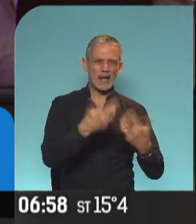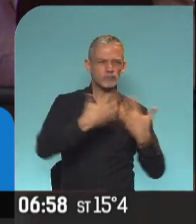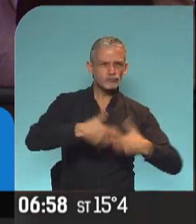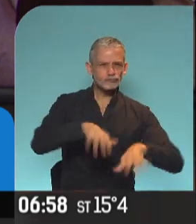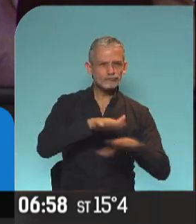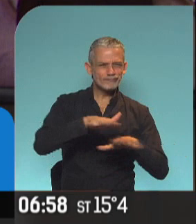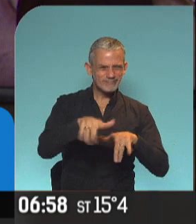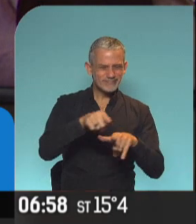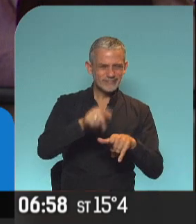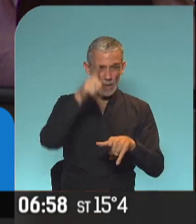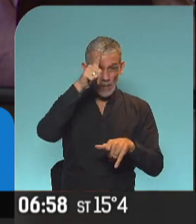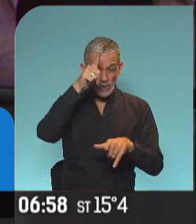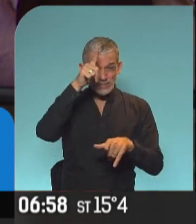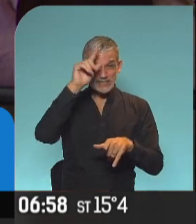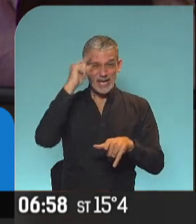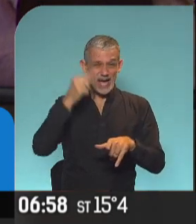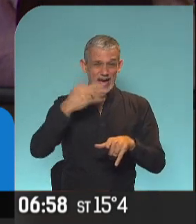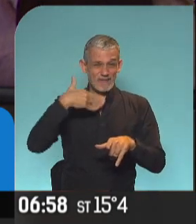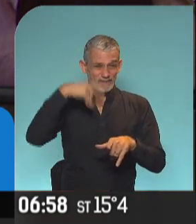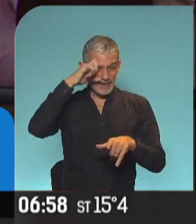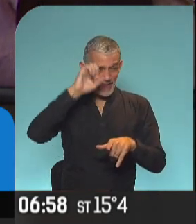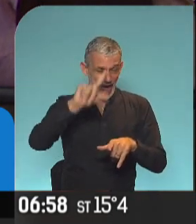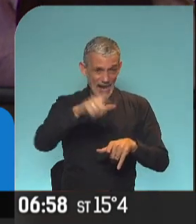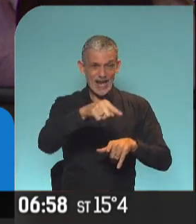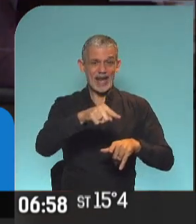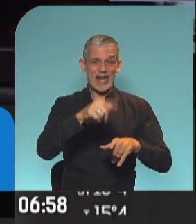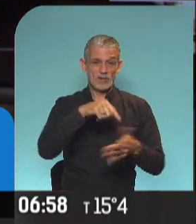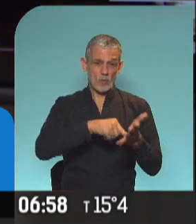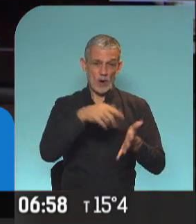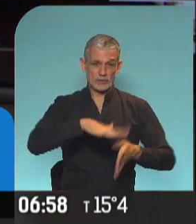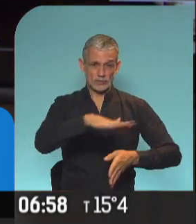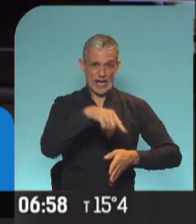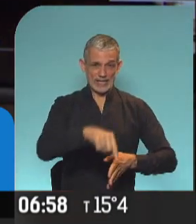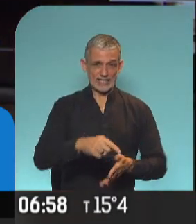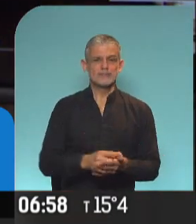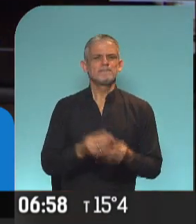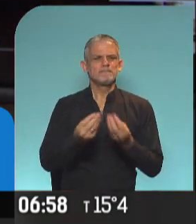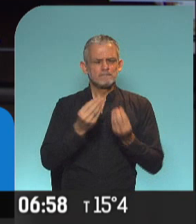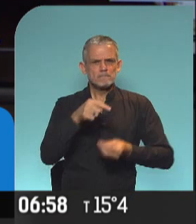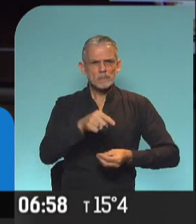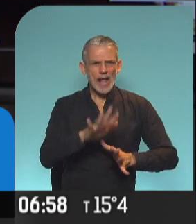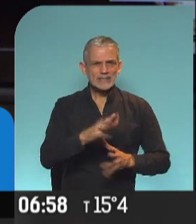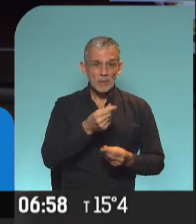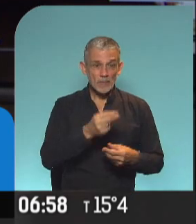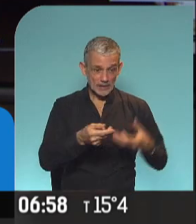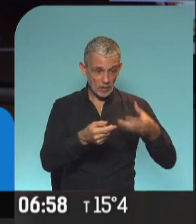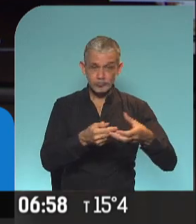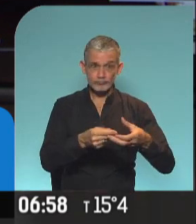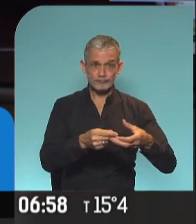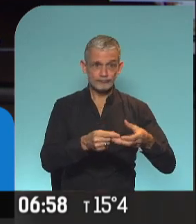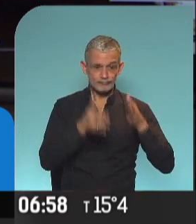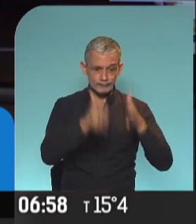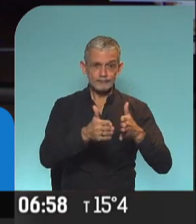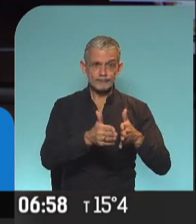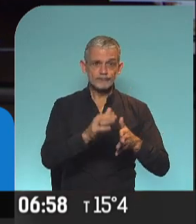de la Policía Federal en la órbita de la ciudad. Cuando ocurre esto, esos fondos están afectados a una